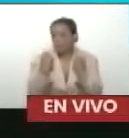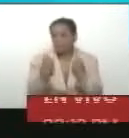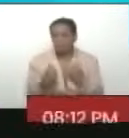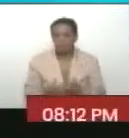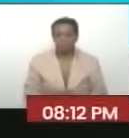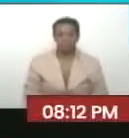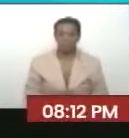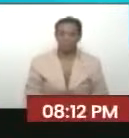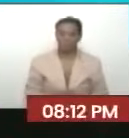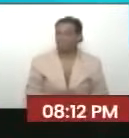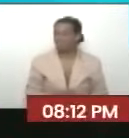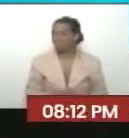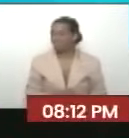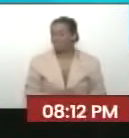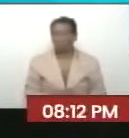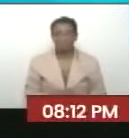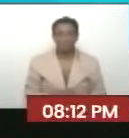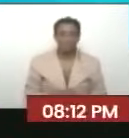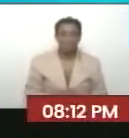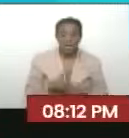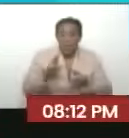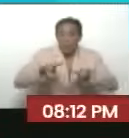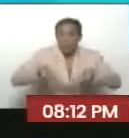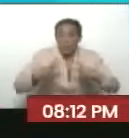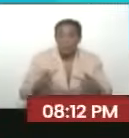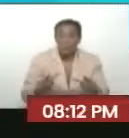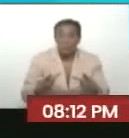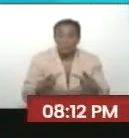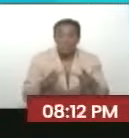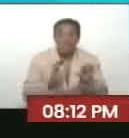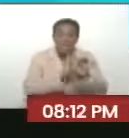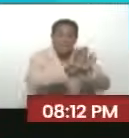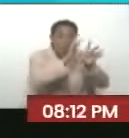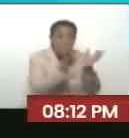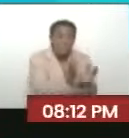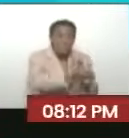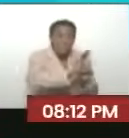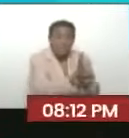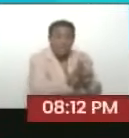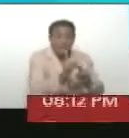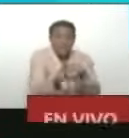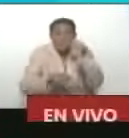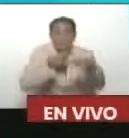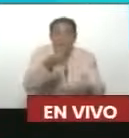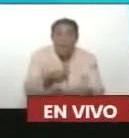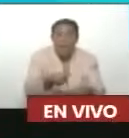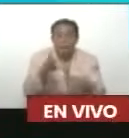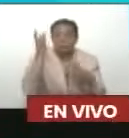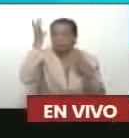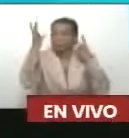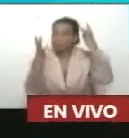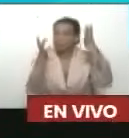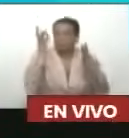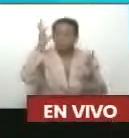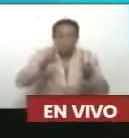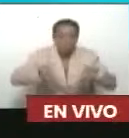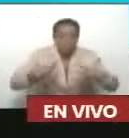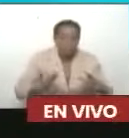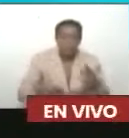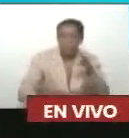Imposible. Y la nueva época de transición que estamos viviendo amerita creatividad,